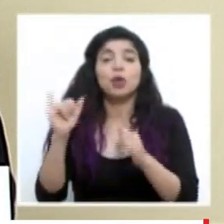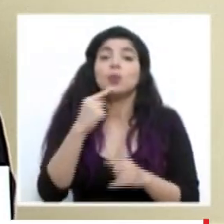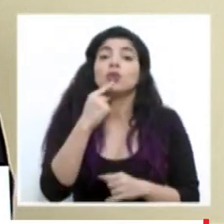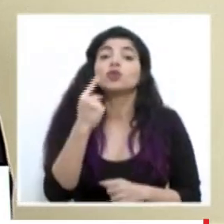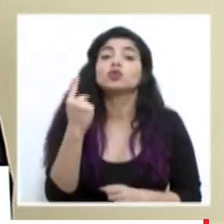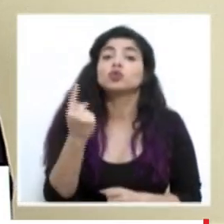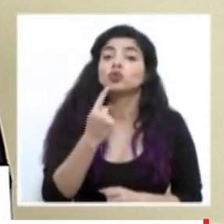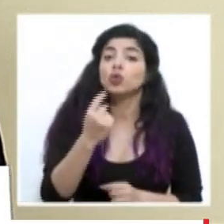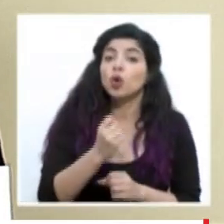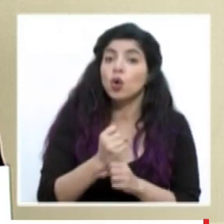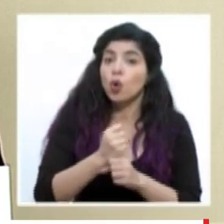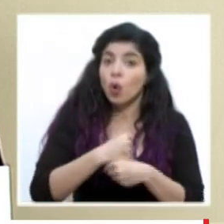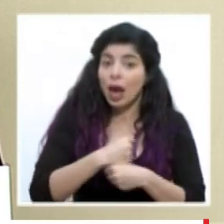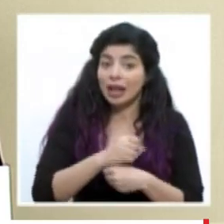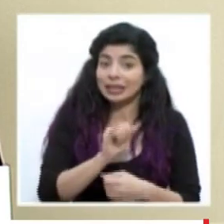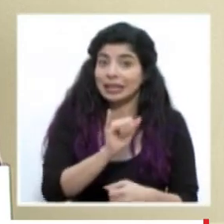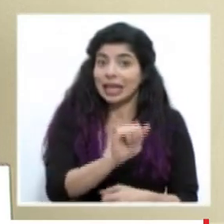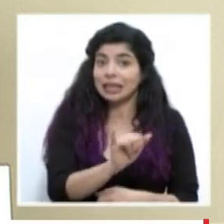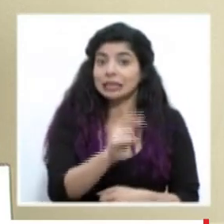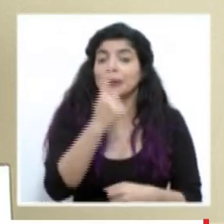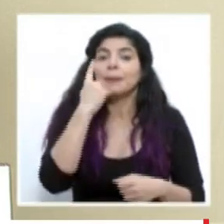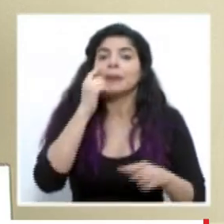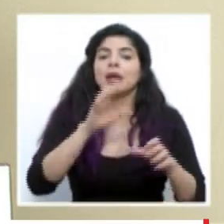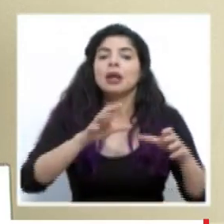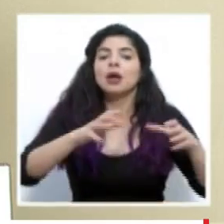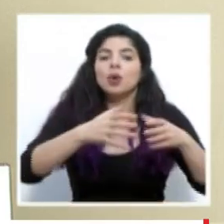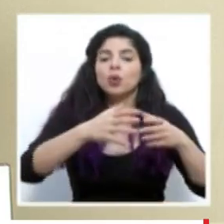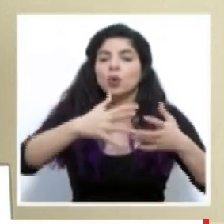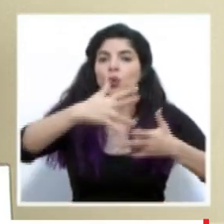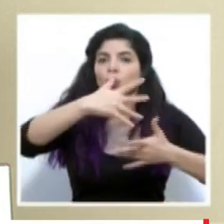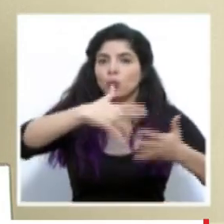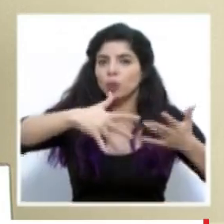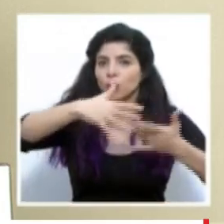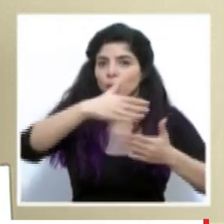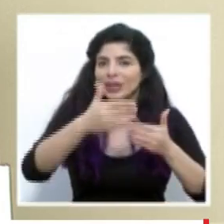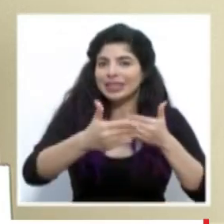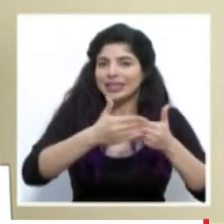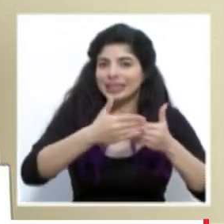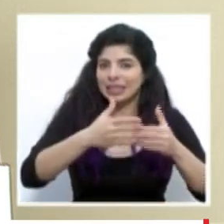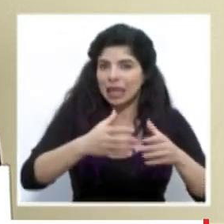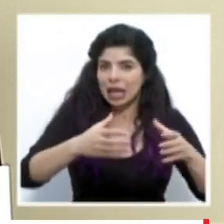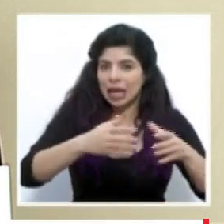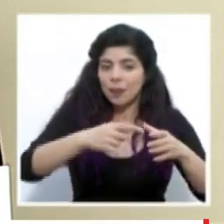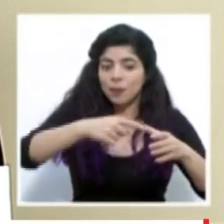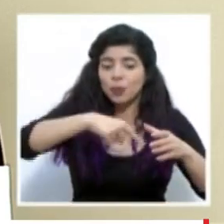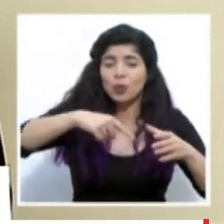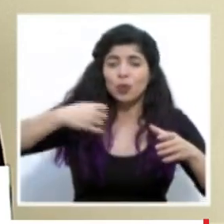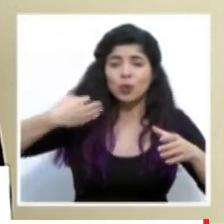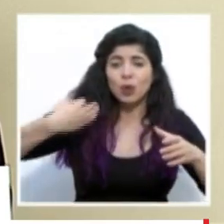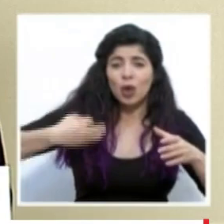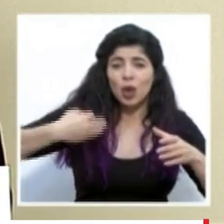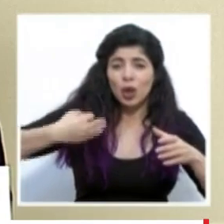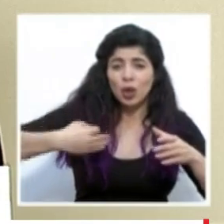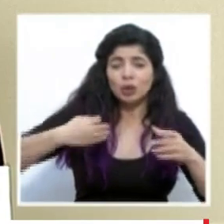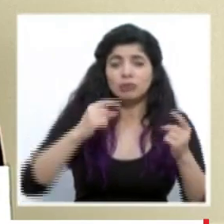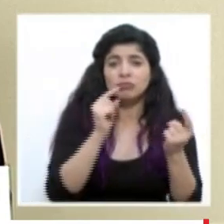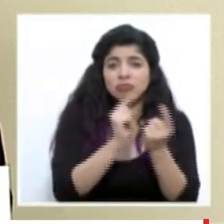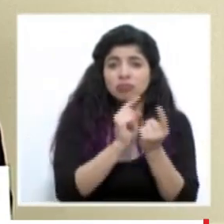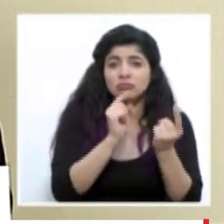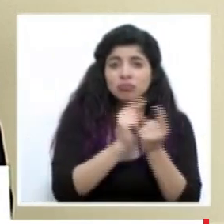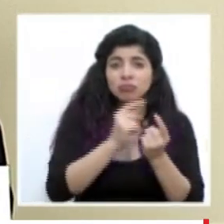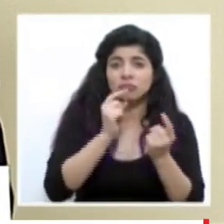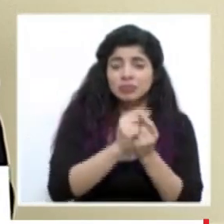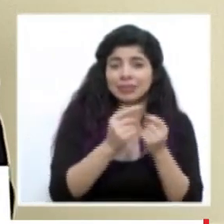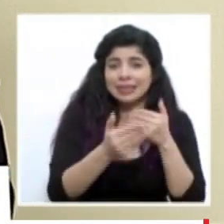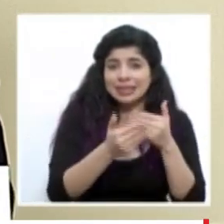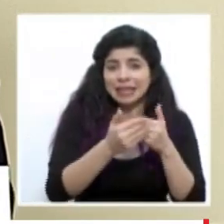lo haremos para el núcleo de convivencia, el núcleo cercano, donde todos los días hay un contacto, un compartir mucho